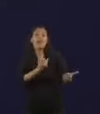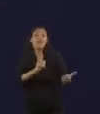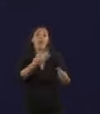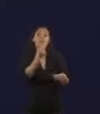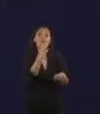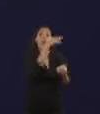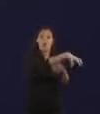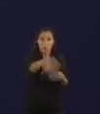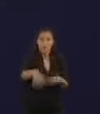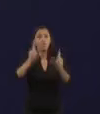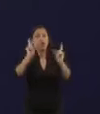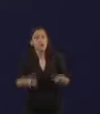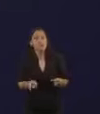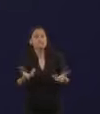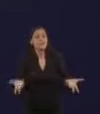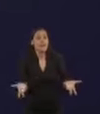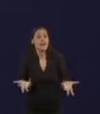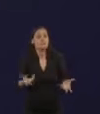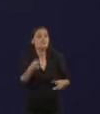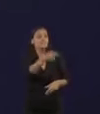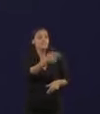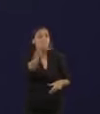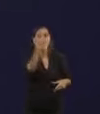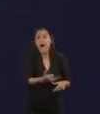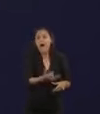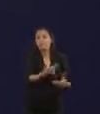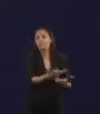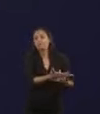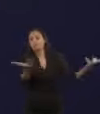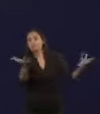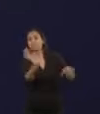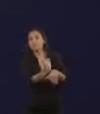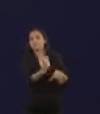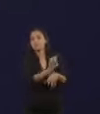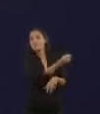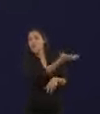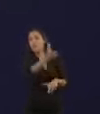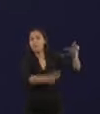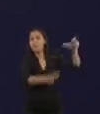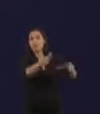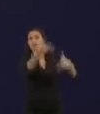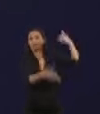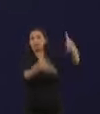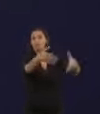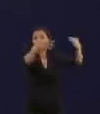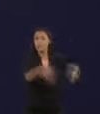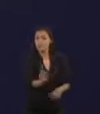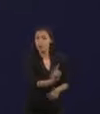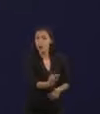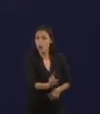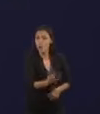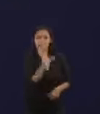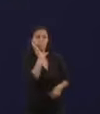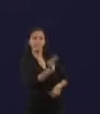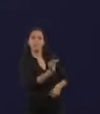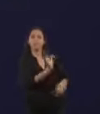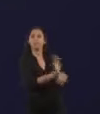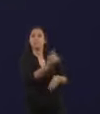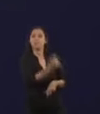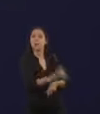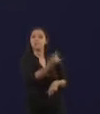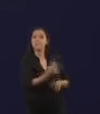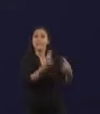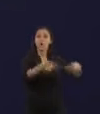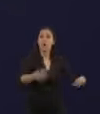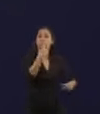una una sobrecapacidad o una una cantidad de asistentes que no era real Así que la política sobre eso